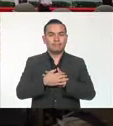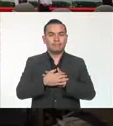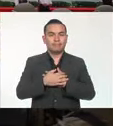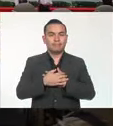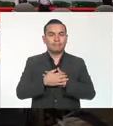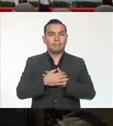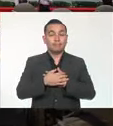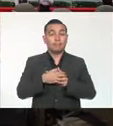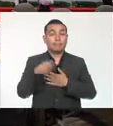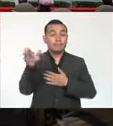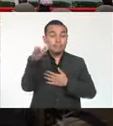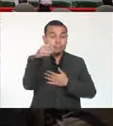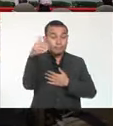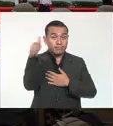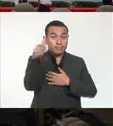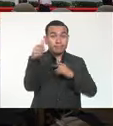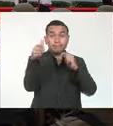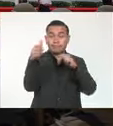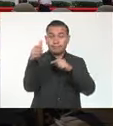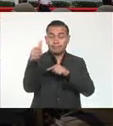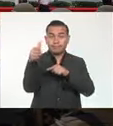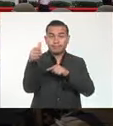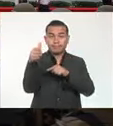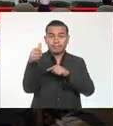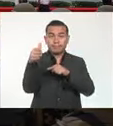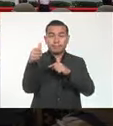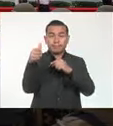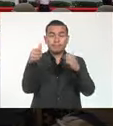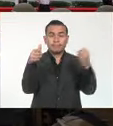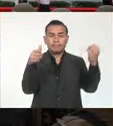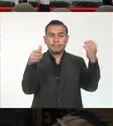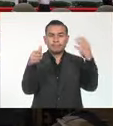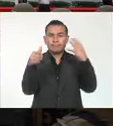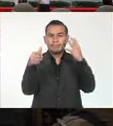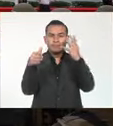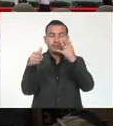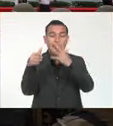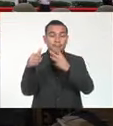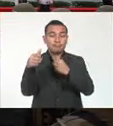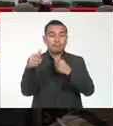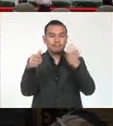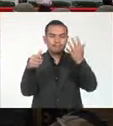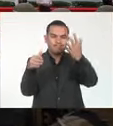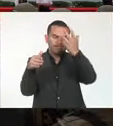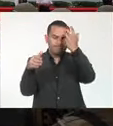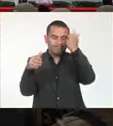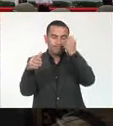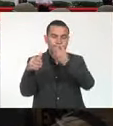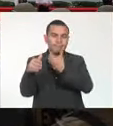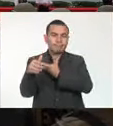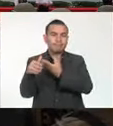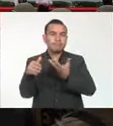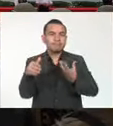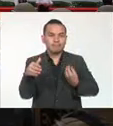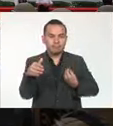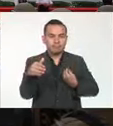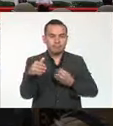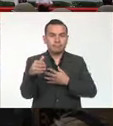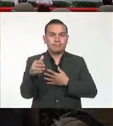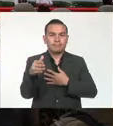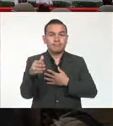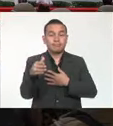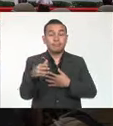generaciones. Para ti. Para ti. El sol vivificante de nuestras glorias. El sol vivificante de nuestras